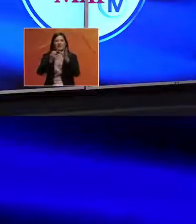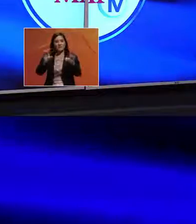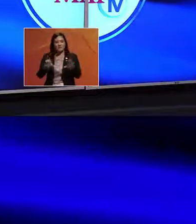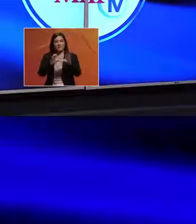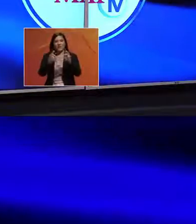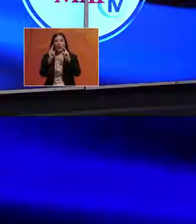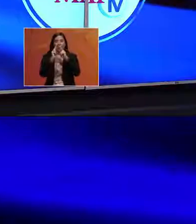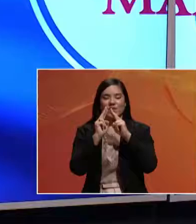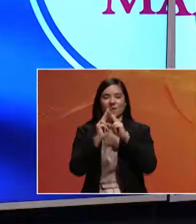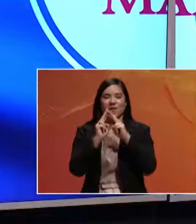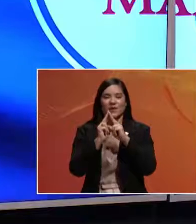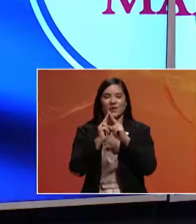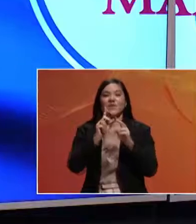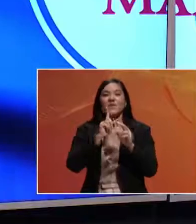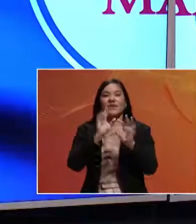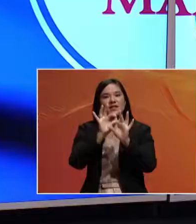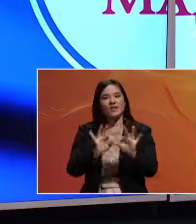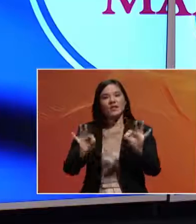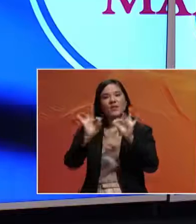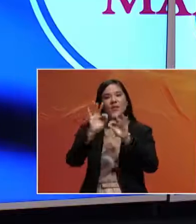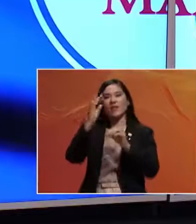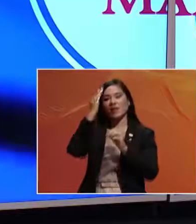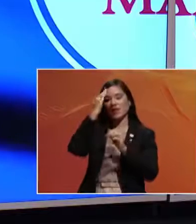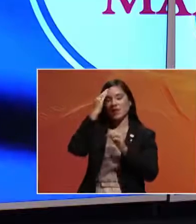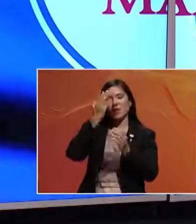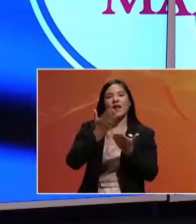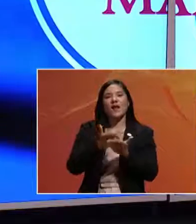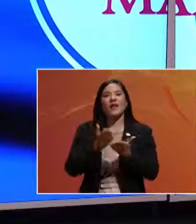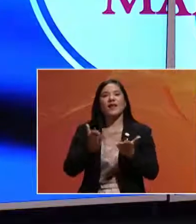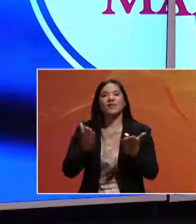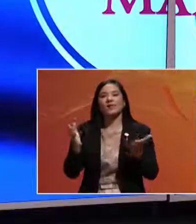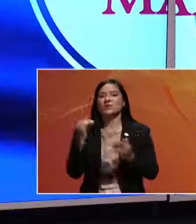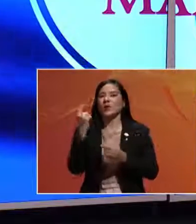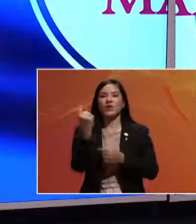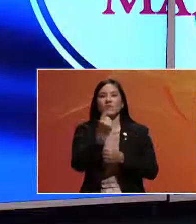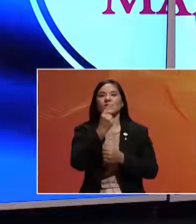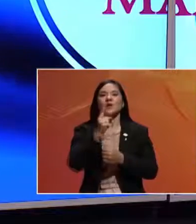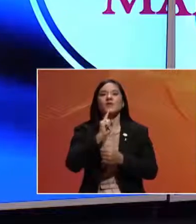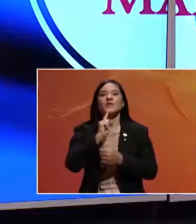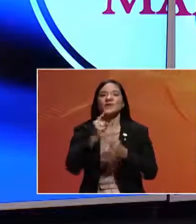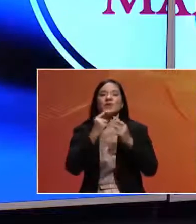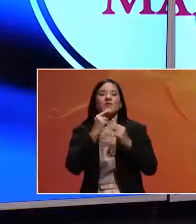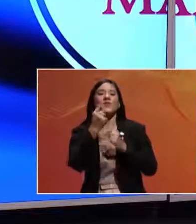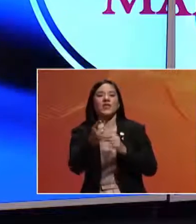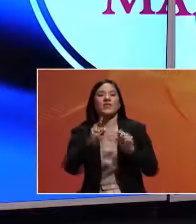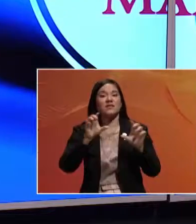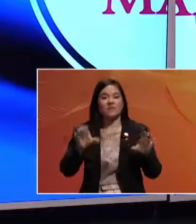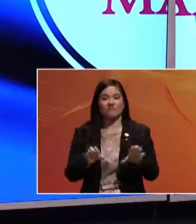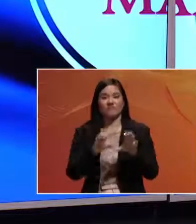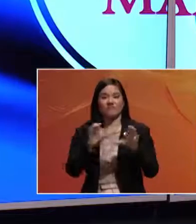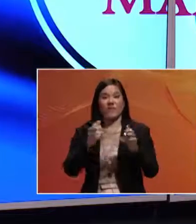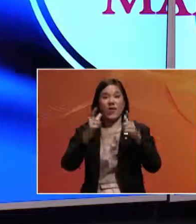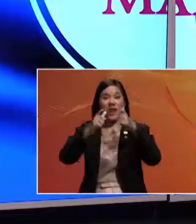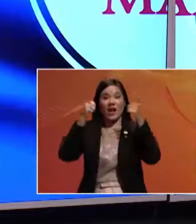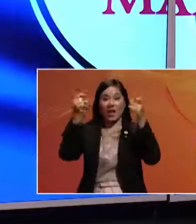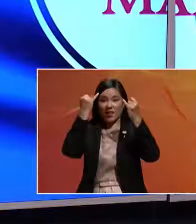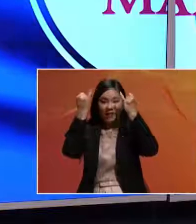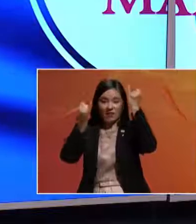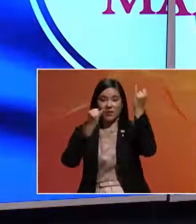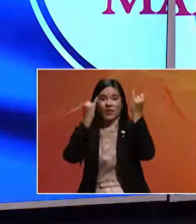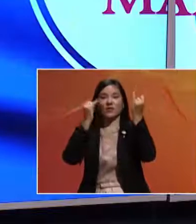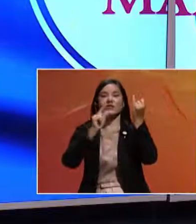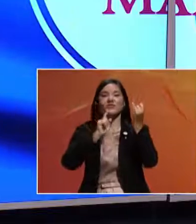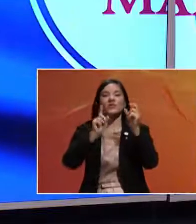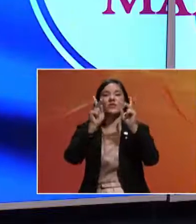esos conocimientos es importante saber también que las cosas no son como nos dicen que son los grandes inventos pertenecen a